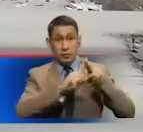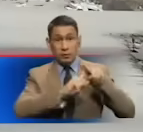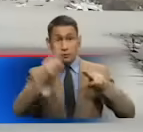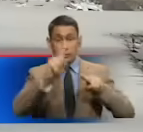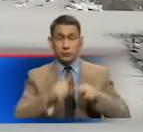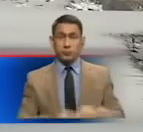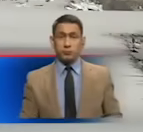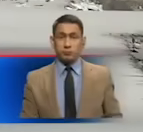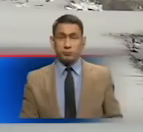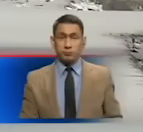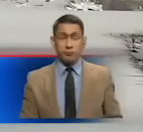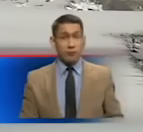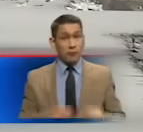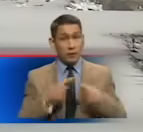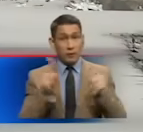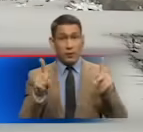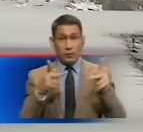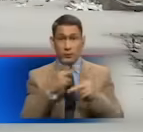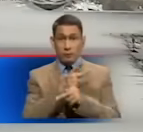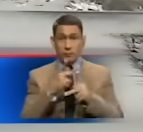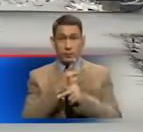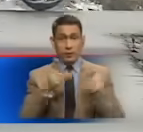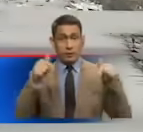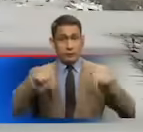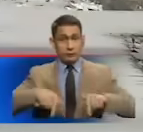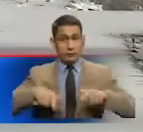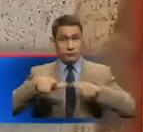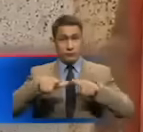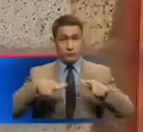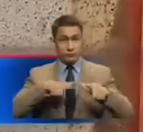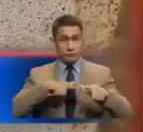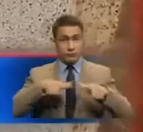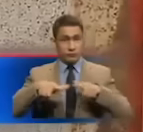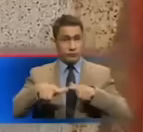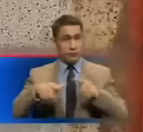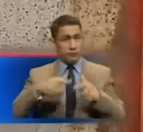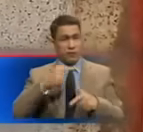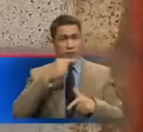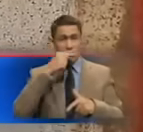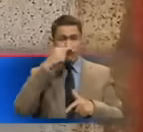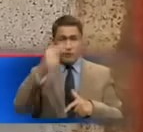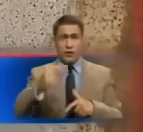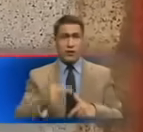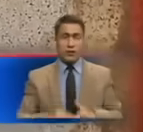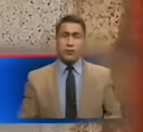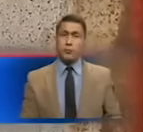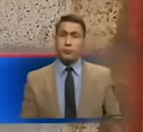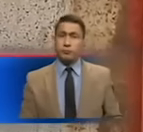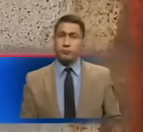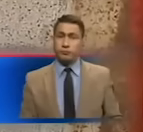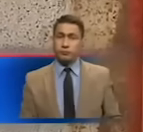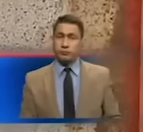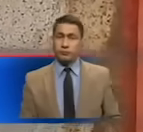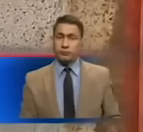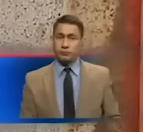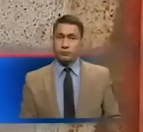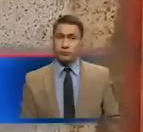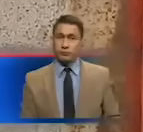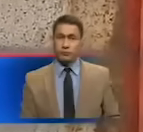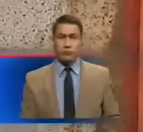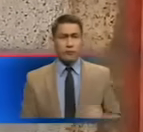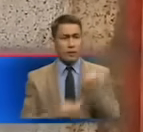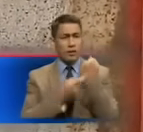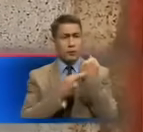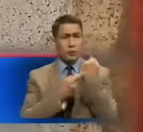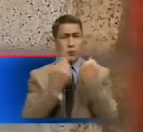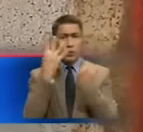pero imagínense el peligro que nosotros corrimos aquí. Horrible. Esto fue un momento fue como a las 4 de la